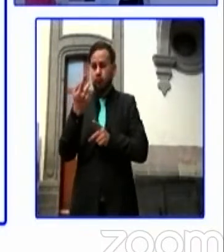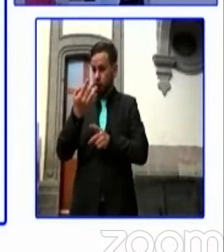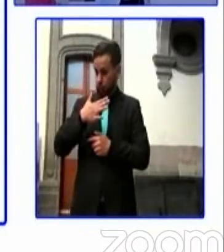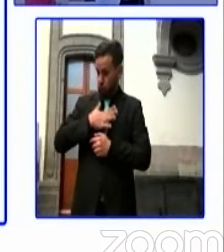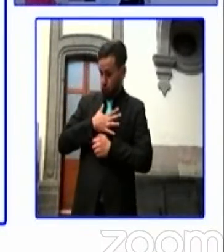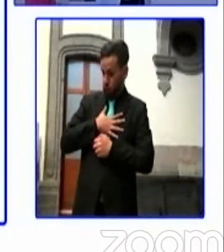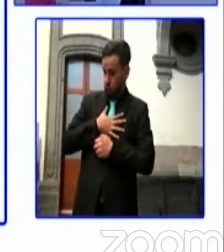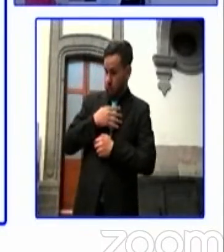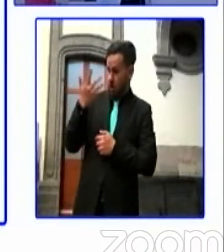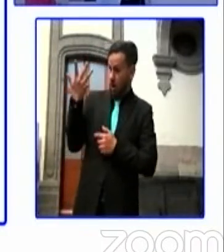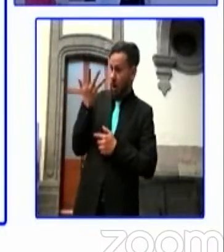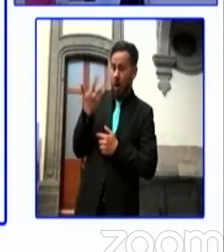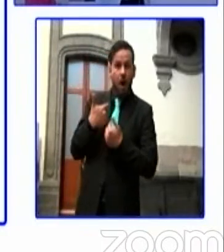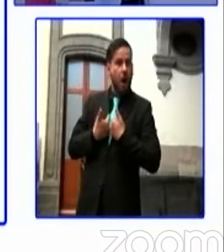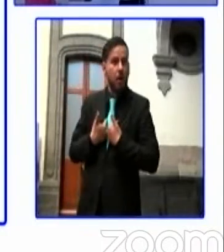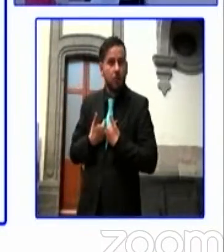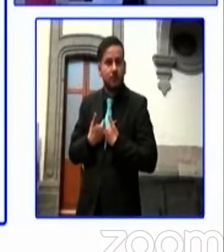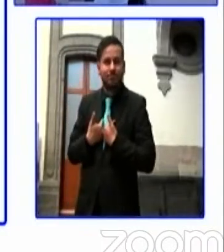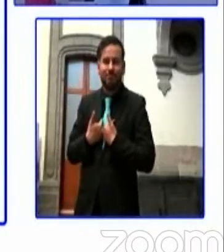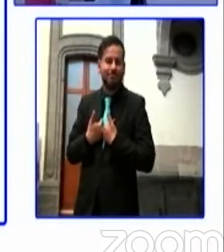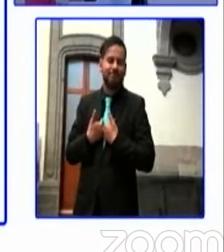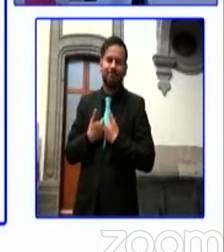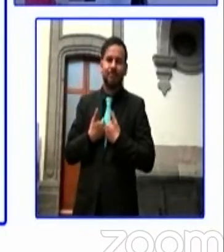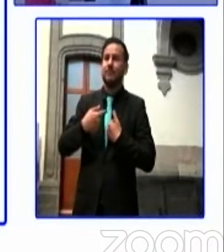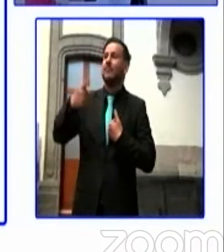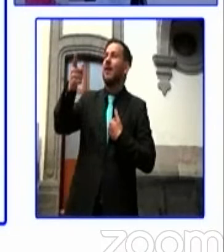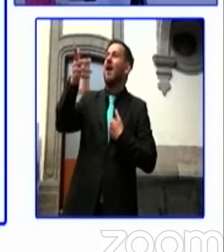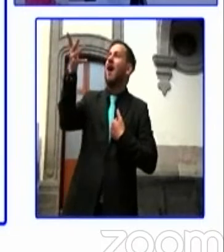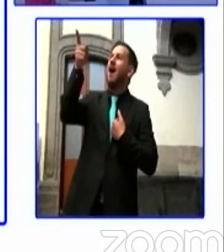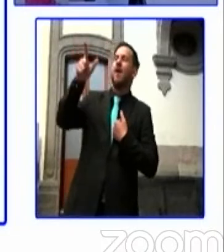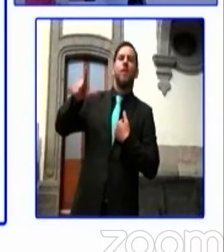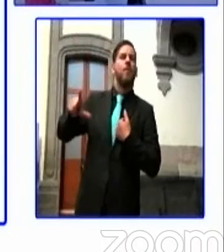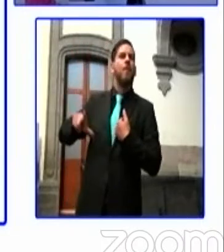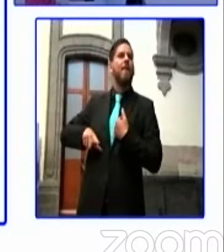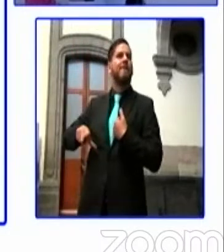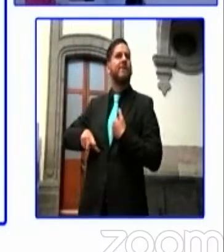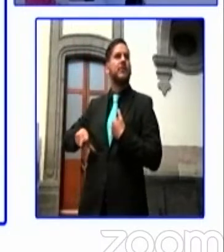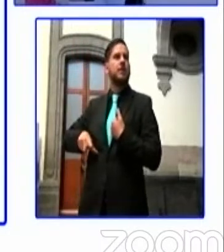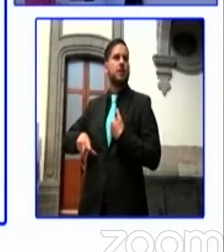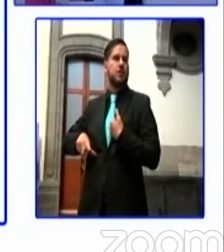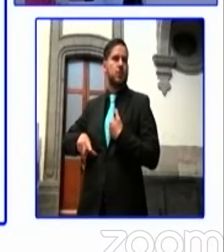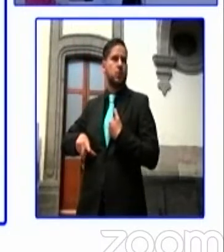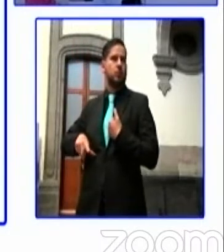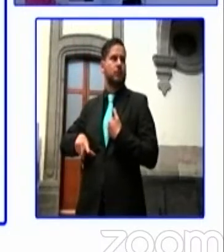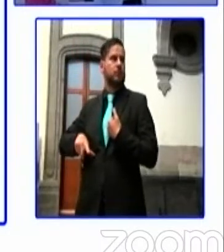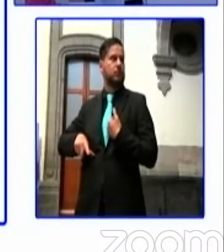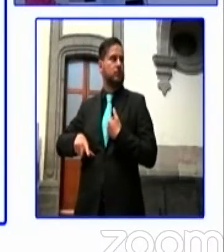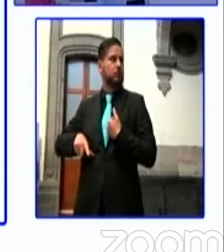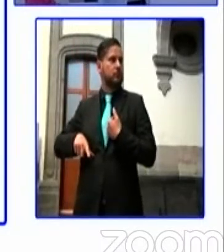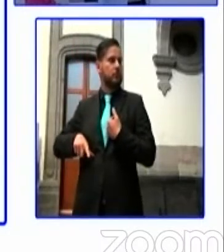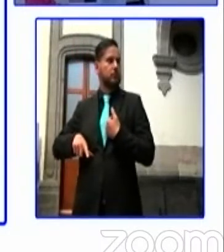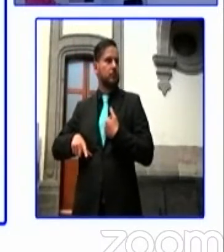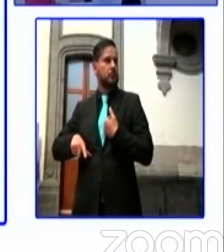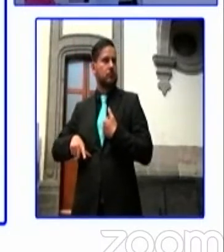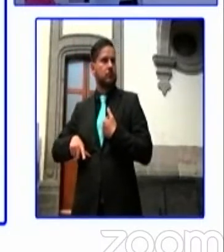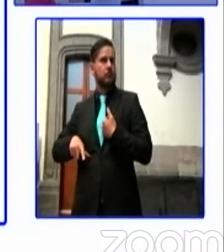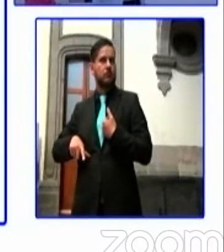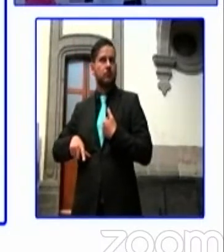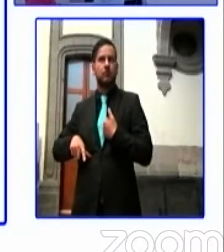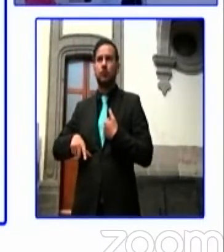¿eh? Esto le toca al gobierno y esto lo tengo que dejar muy claro. Solo para intentarlo hacerlo